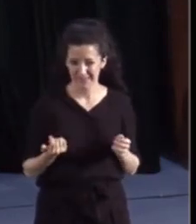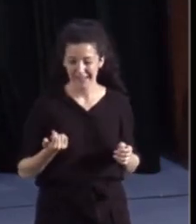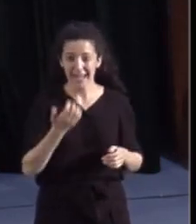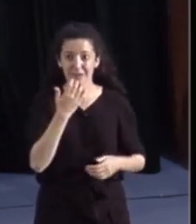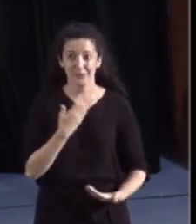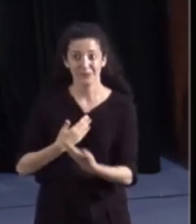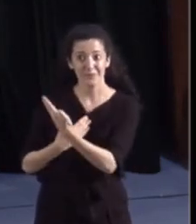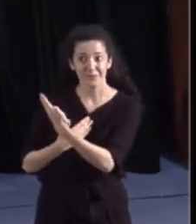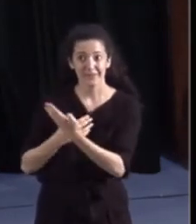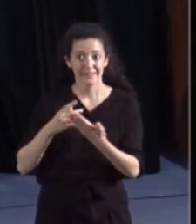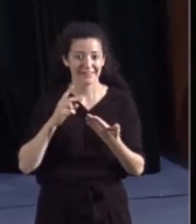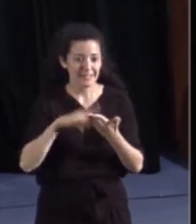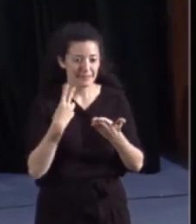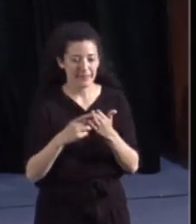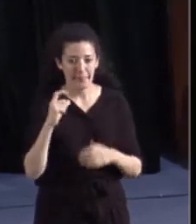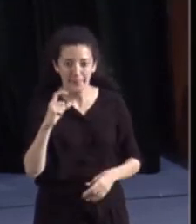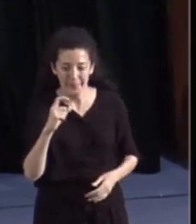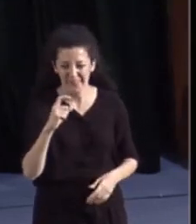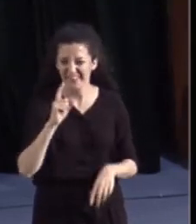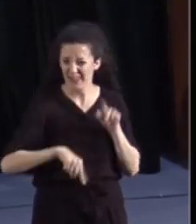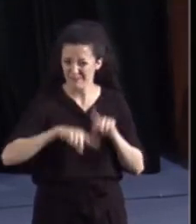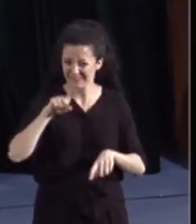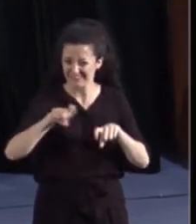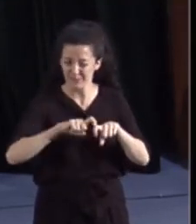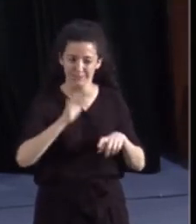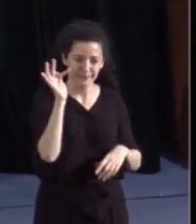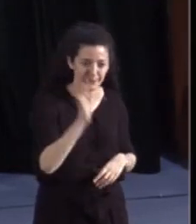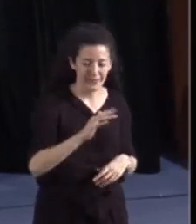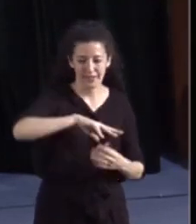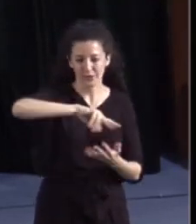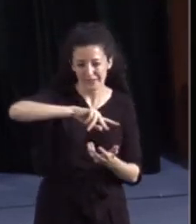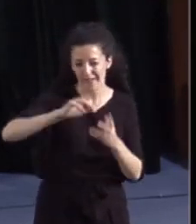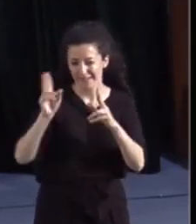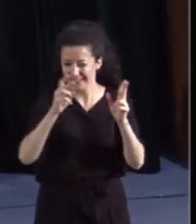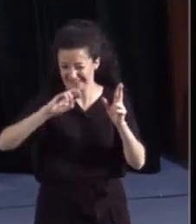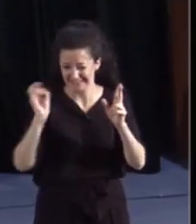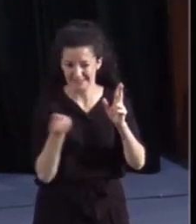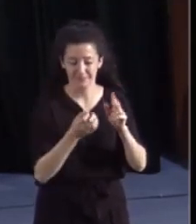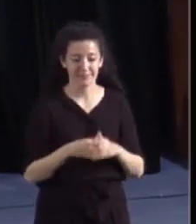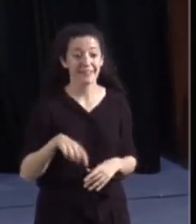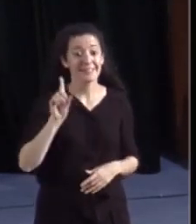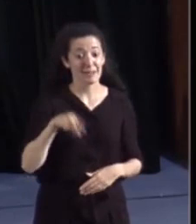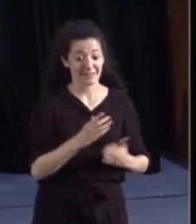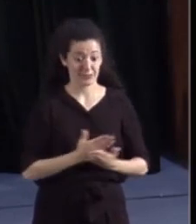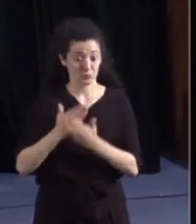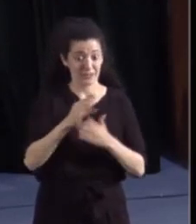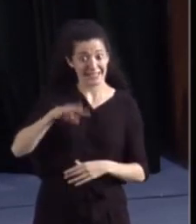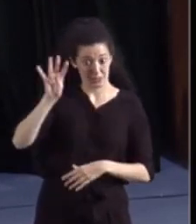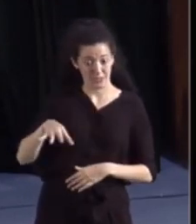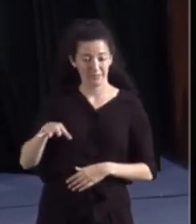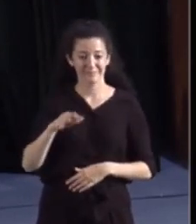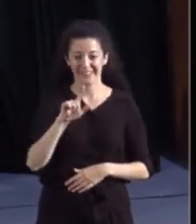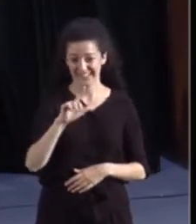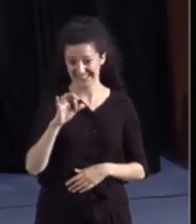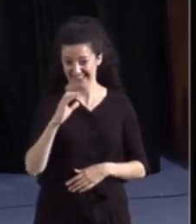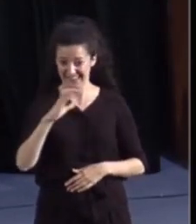pequeñas. Y luego la posición derecha e izquierda. Este estudio se hizo en Cataluña, en lengua de signos catalana,